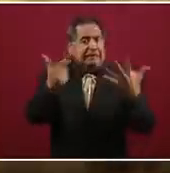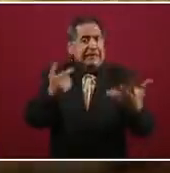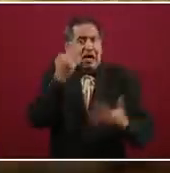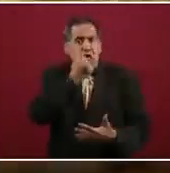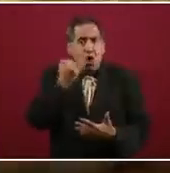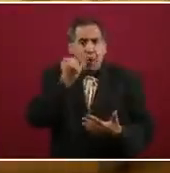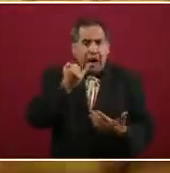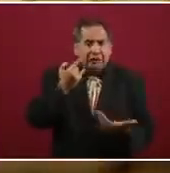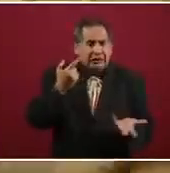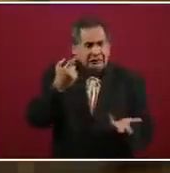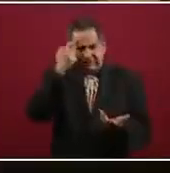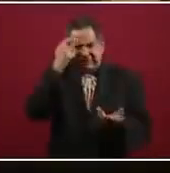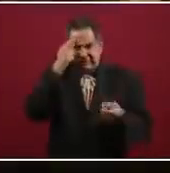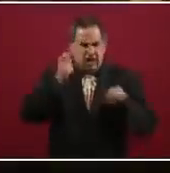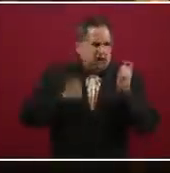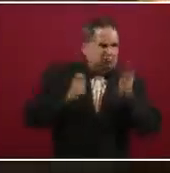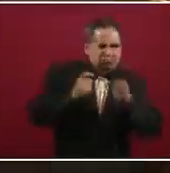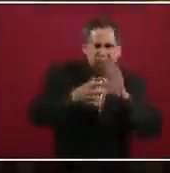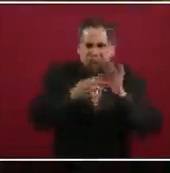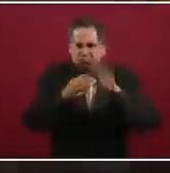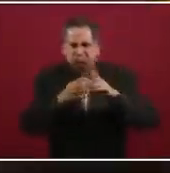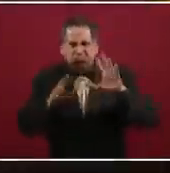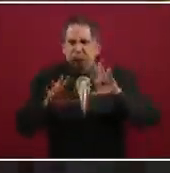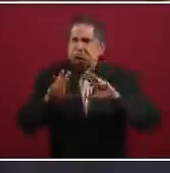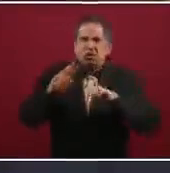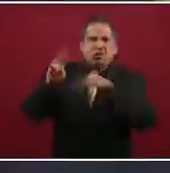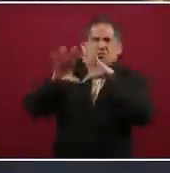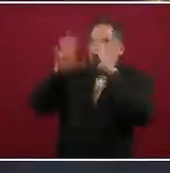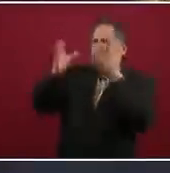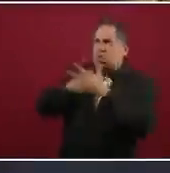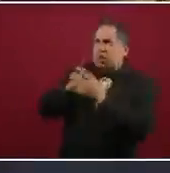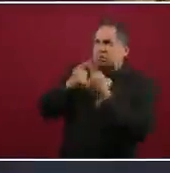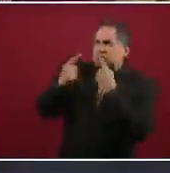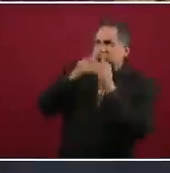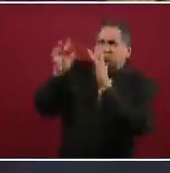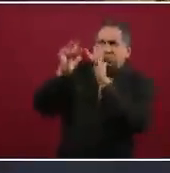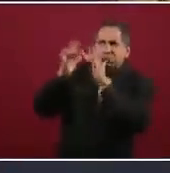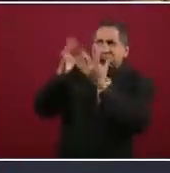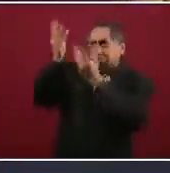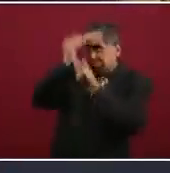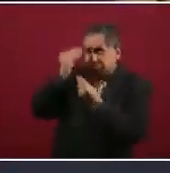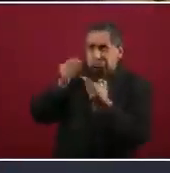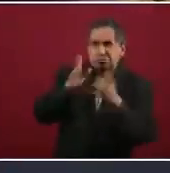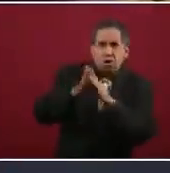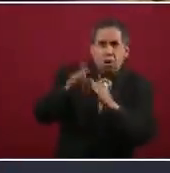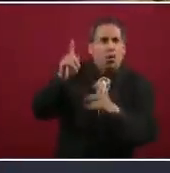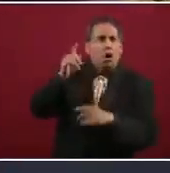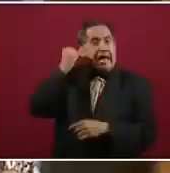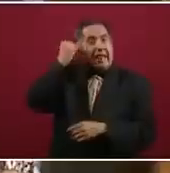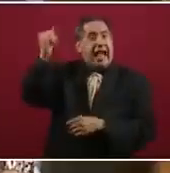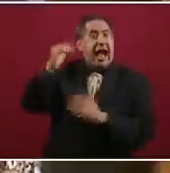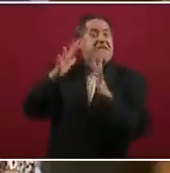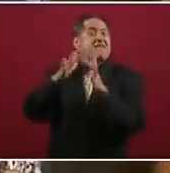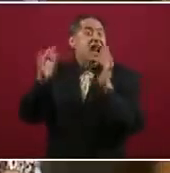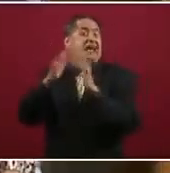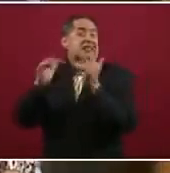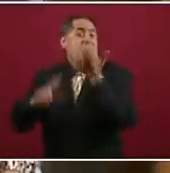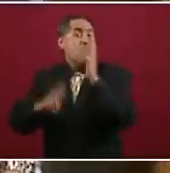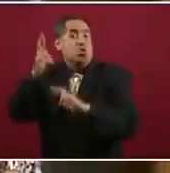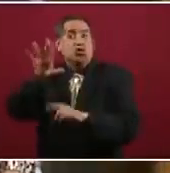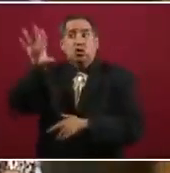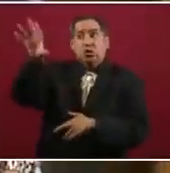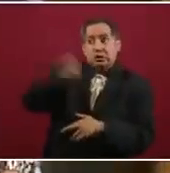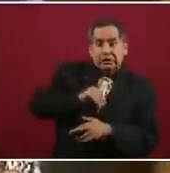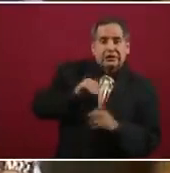usa para arriba, el mundo, los contactos, la visión de la Revolución Francesa, y abajo,